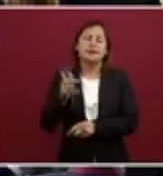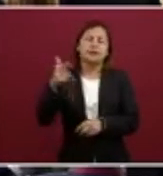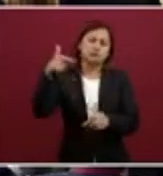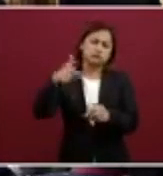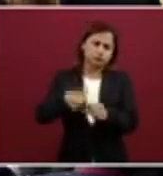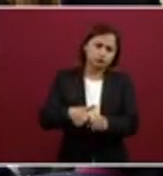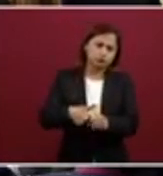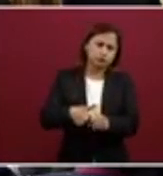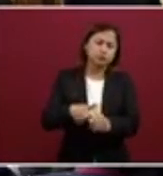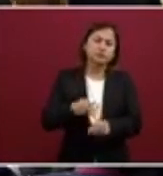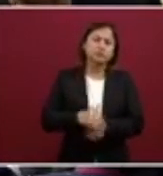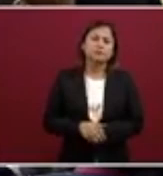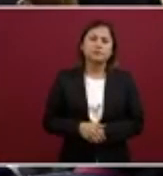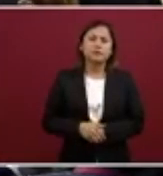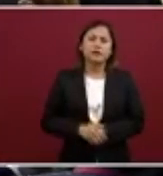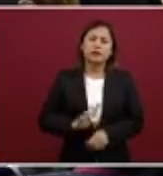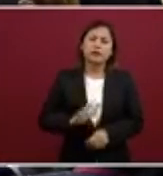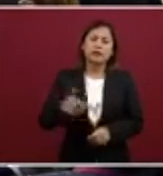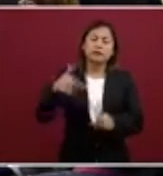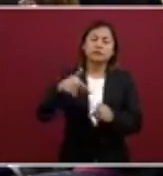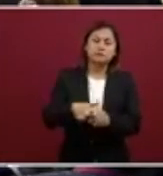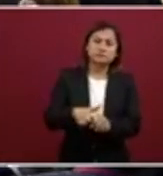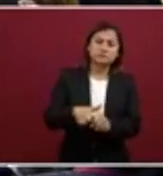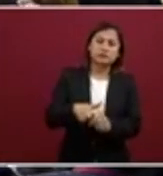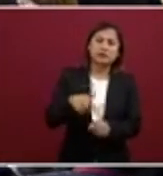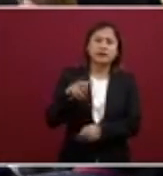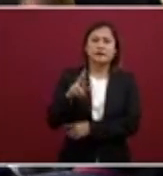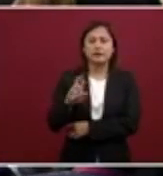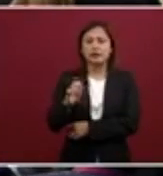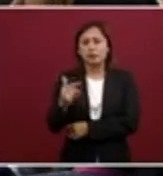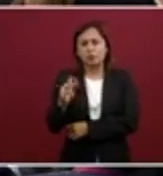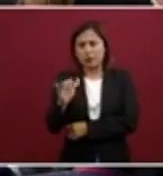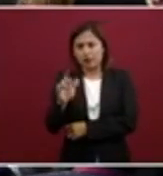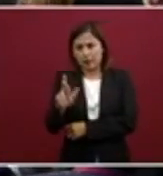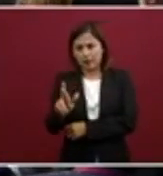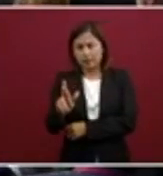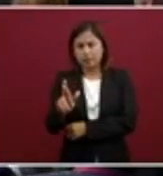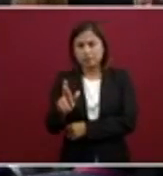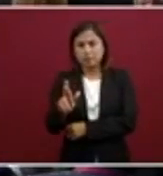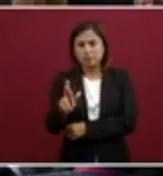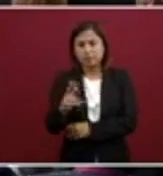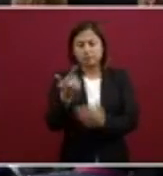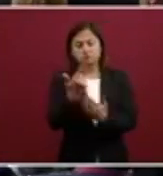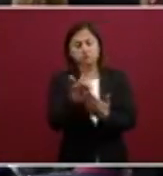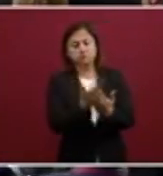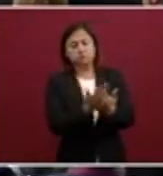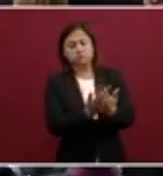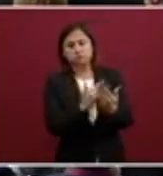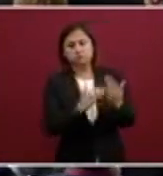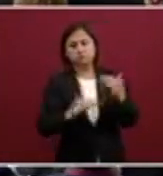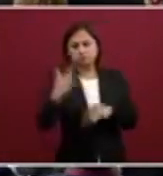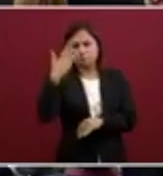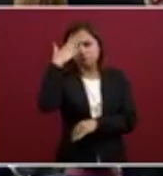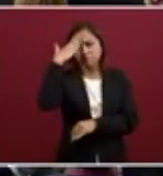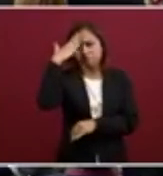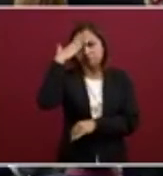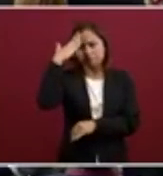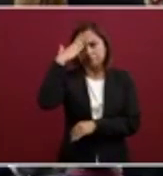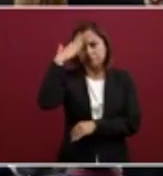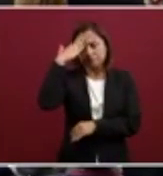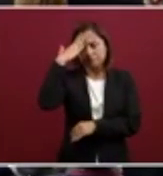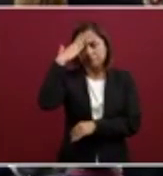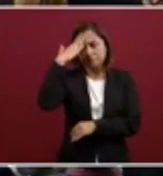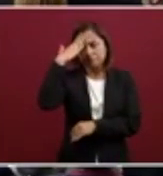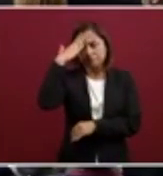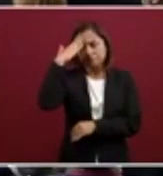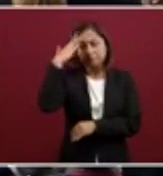es la gasolina regular. En la gasolina regular sigue ocupando los primeros lugares en el margen